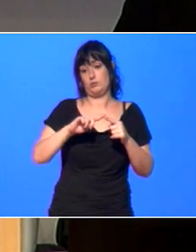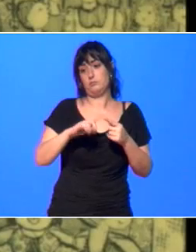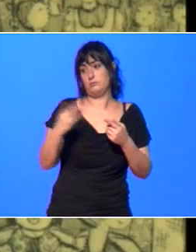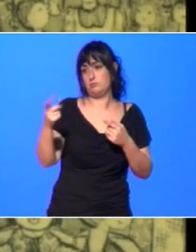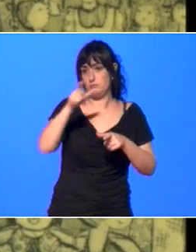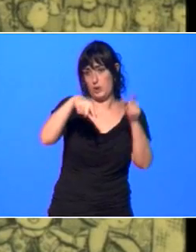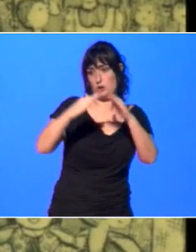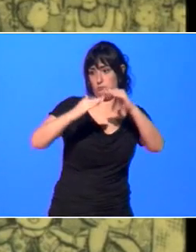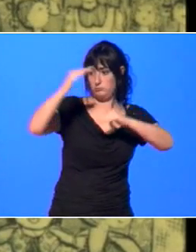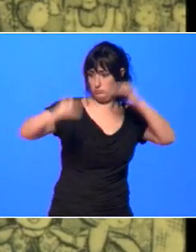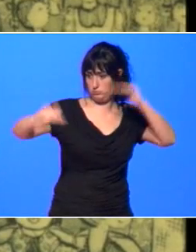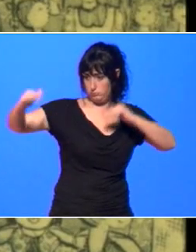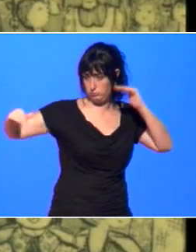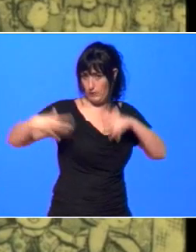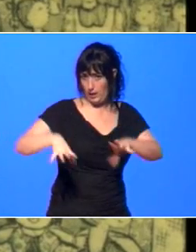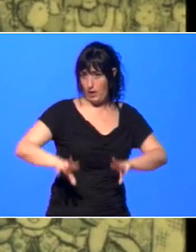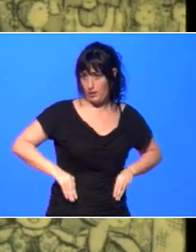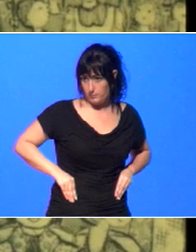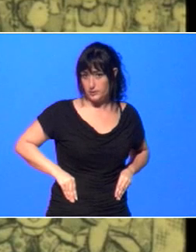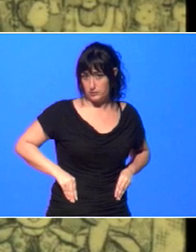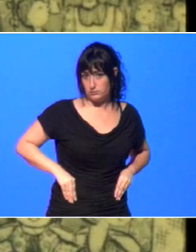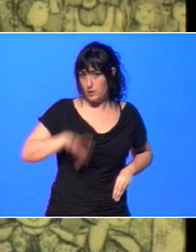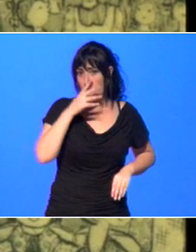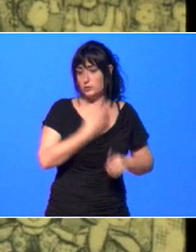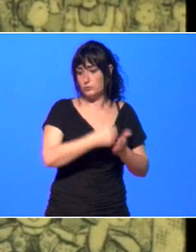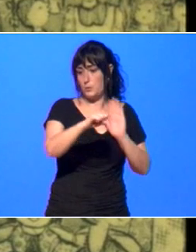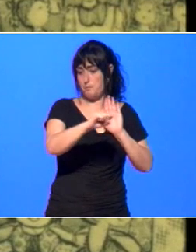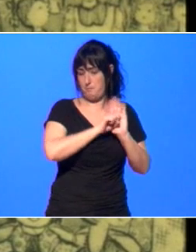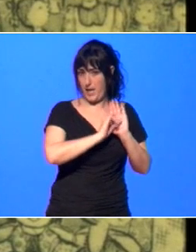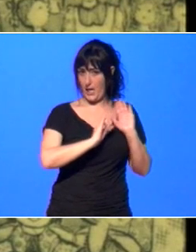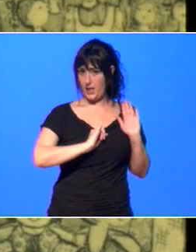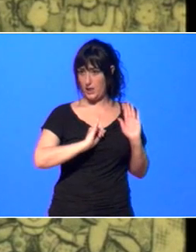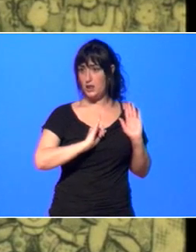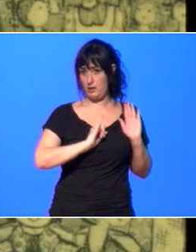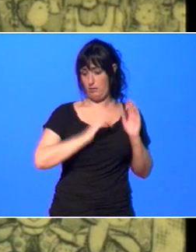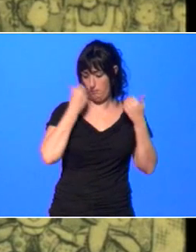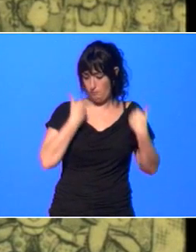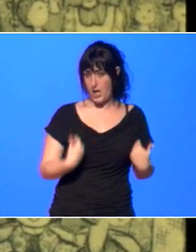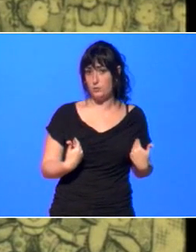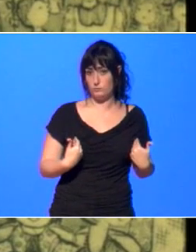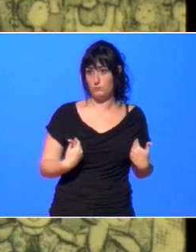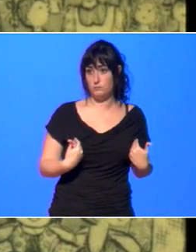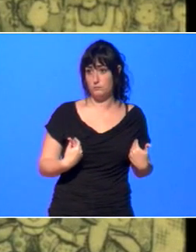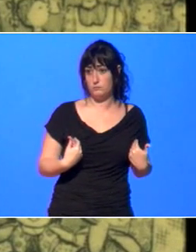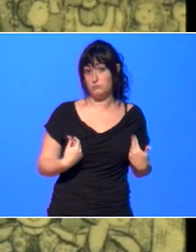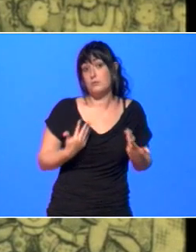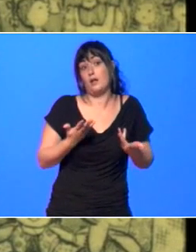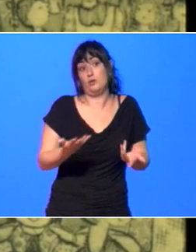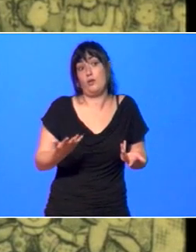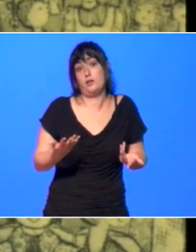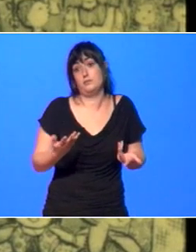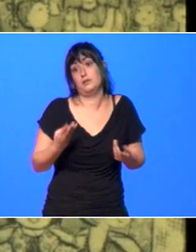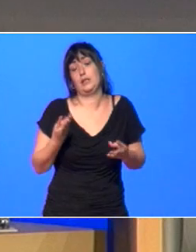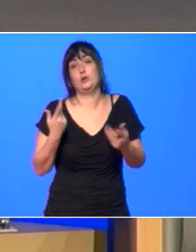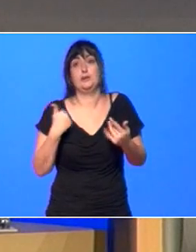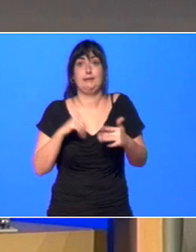que es la seña de identidad del género humano. En ese sentido, pues antes de entrar en